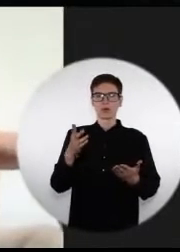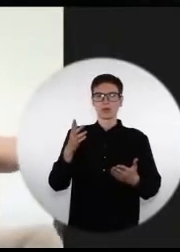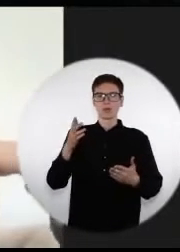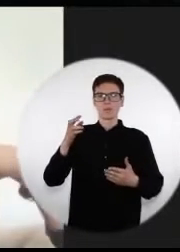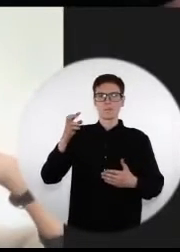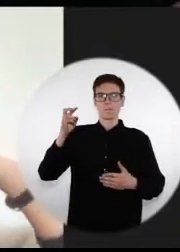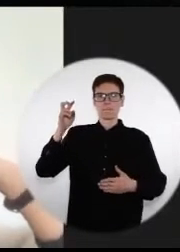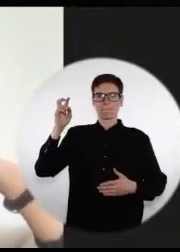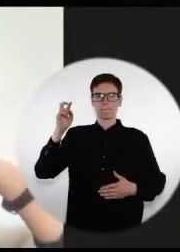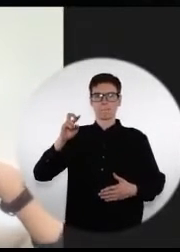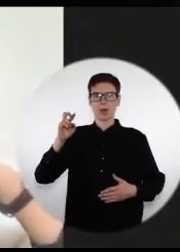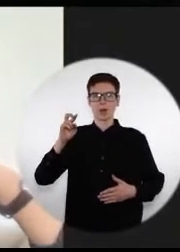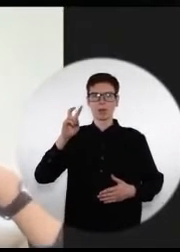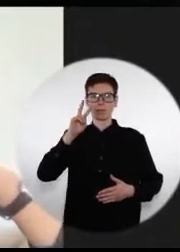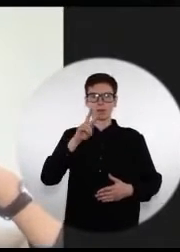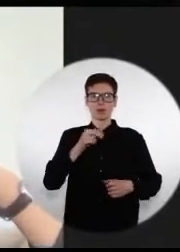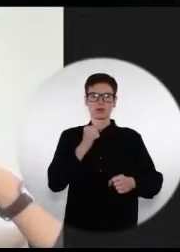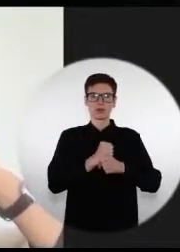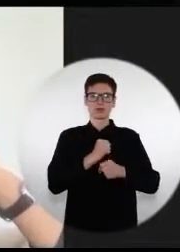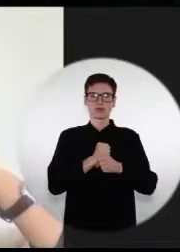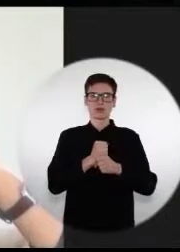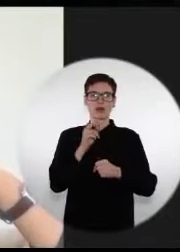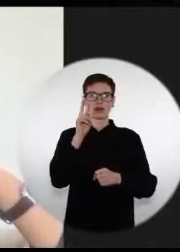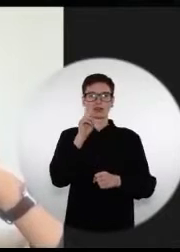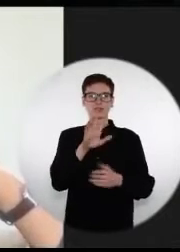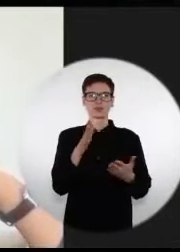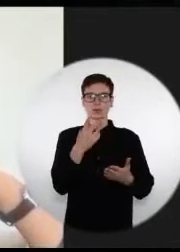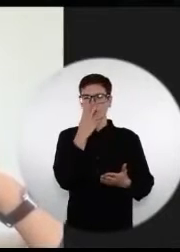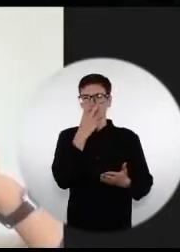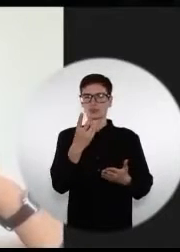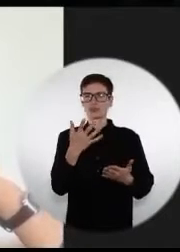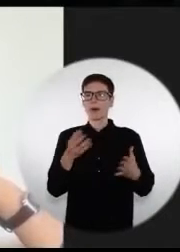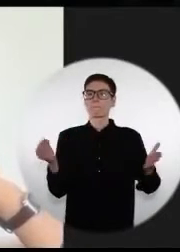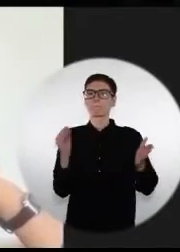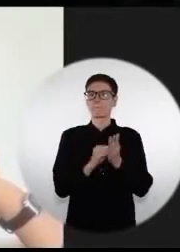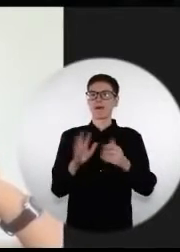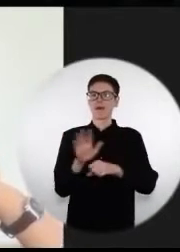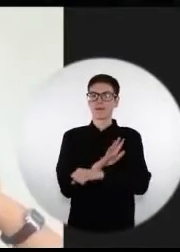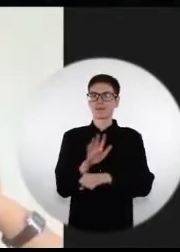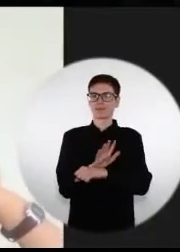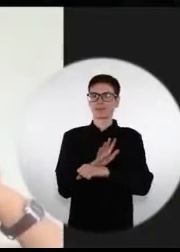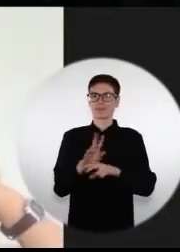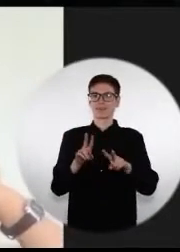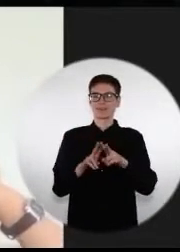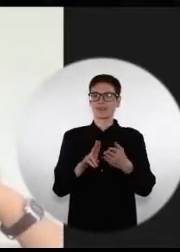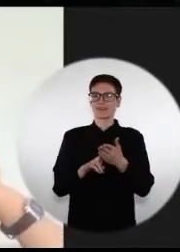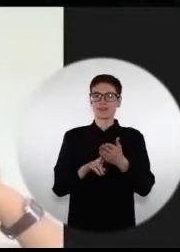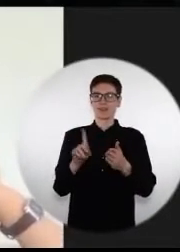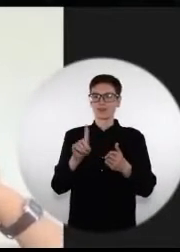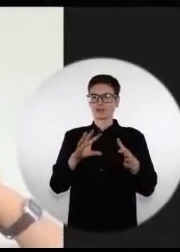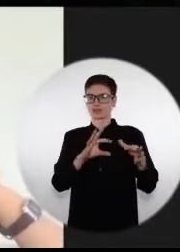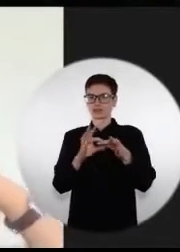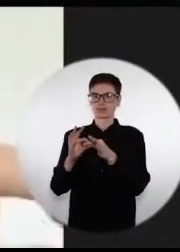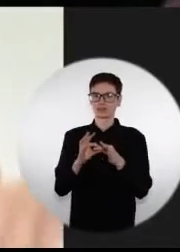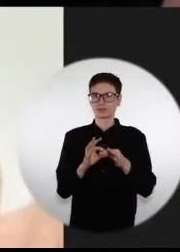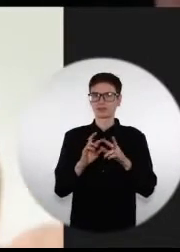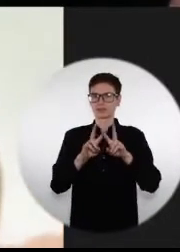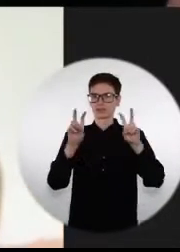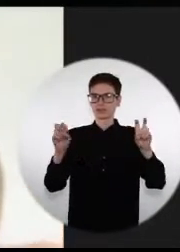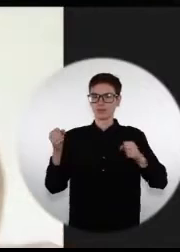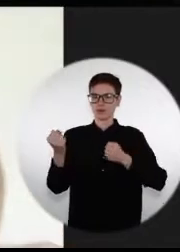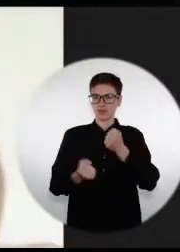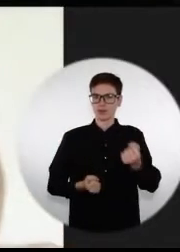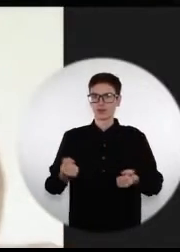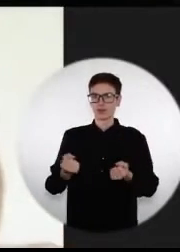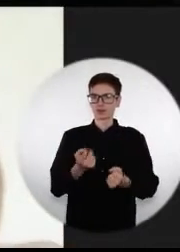ahora claro no tener esa visión paternalista mirando tu trabajo se ve esta dimensión